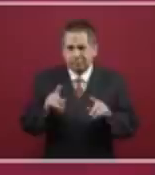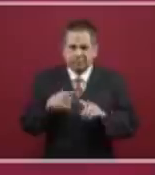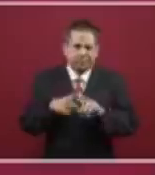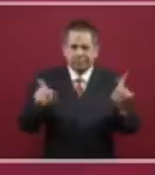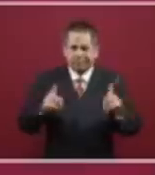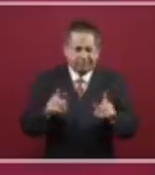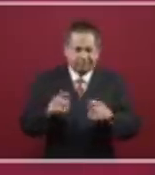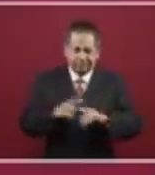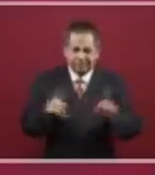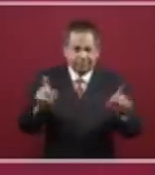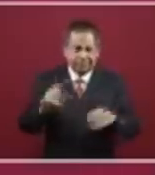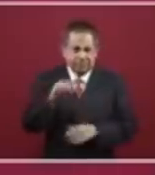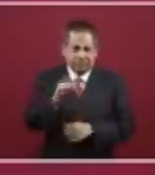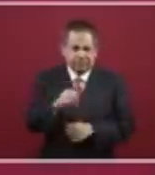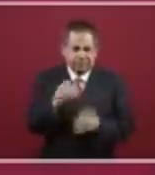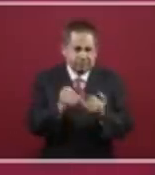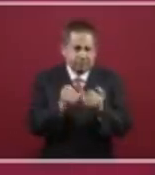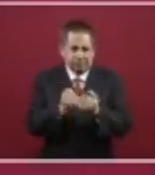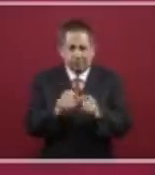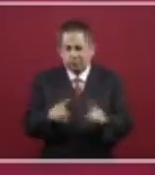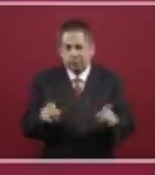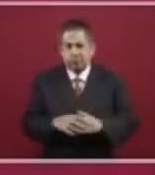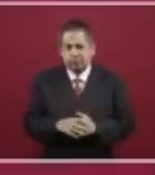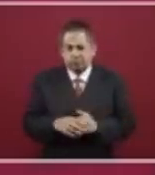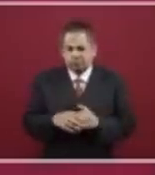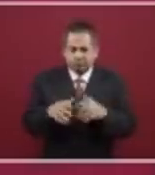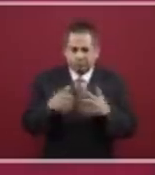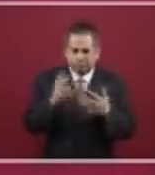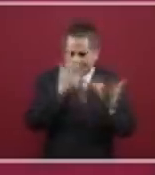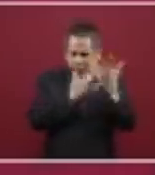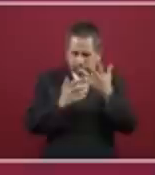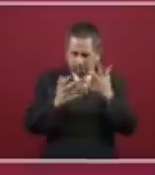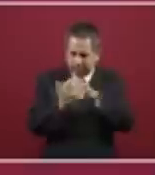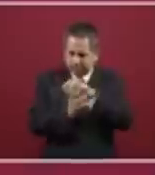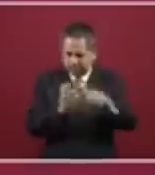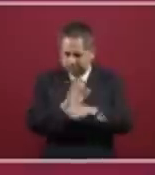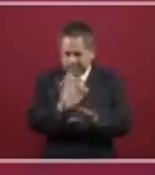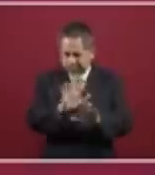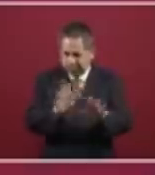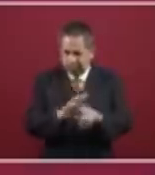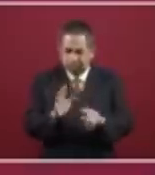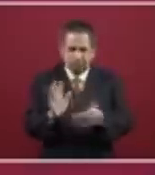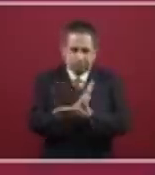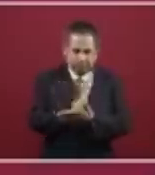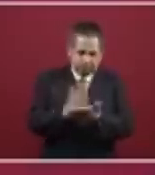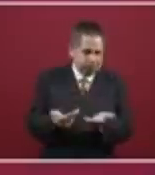situaciones. No debemos de mezclar. O sea, una